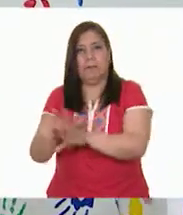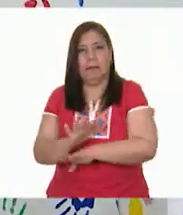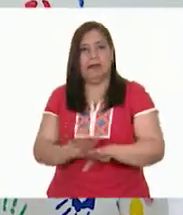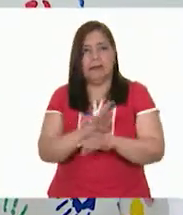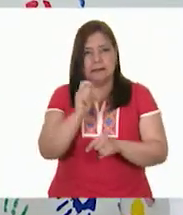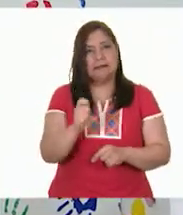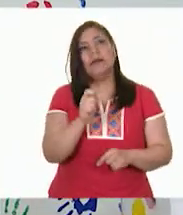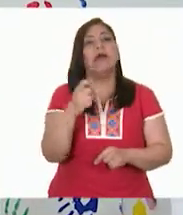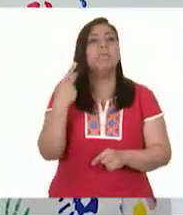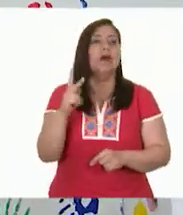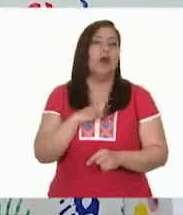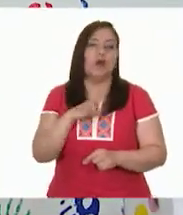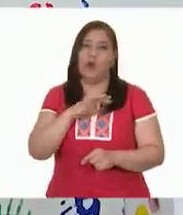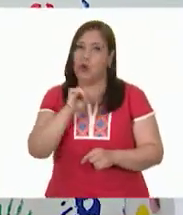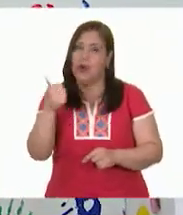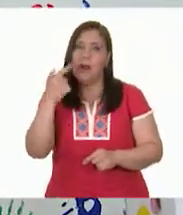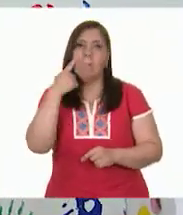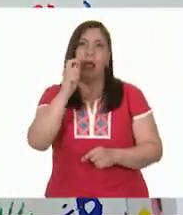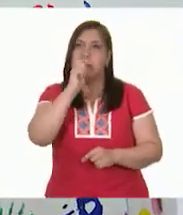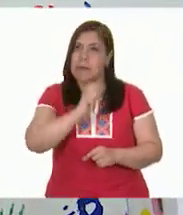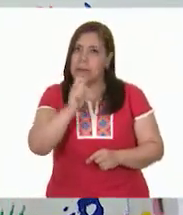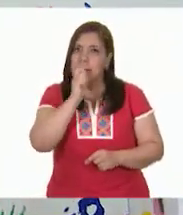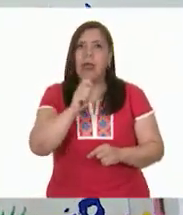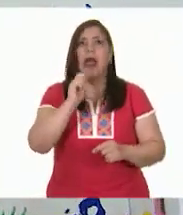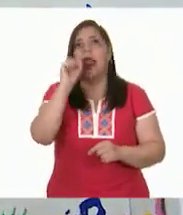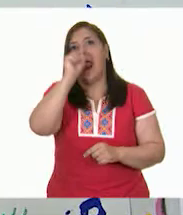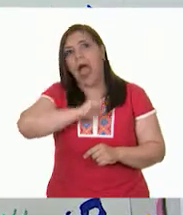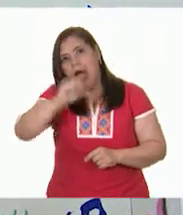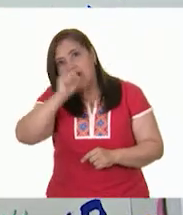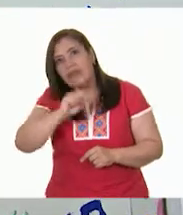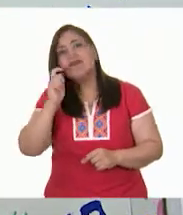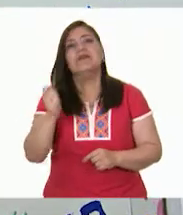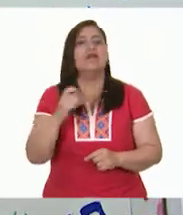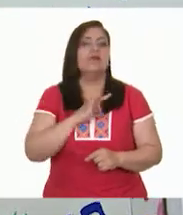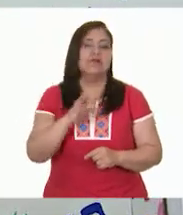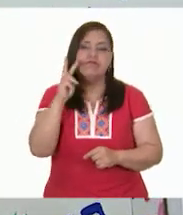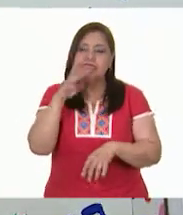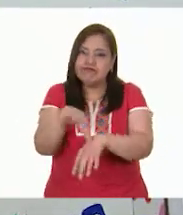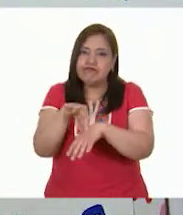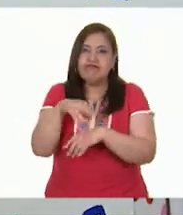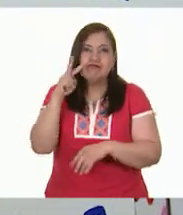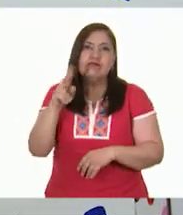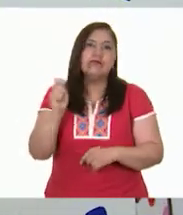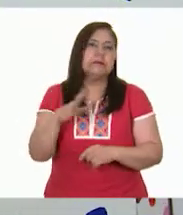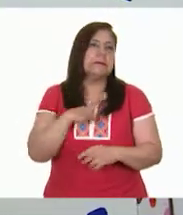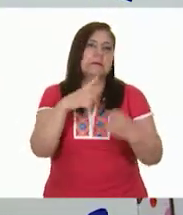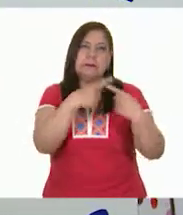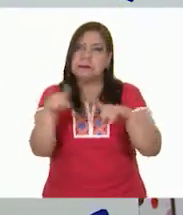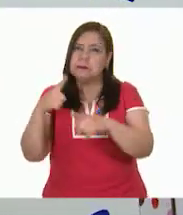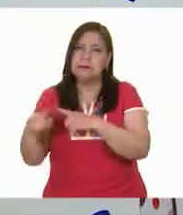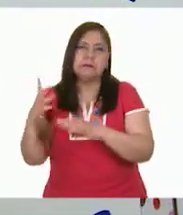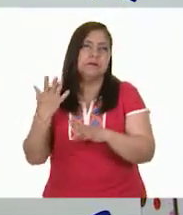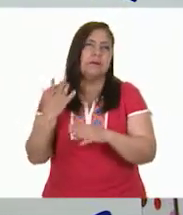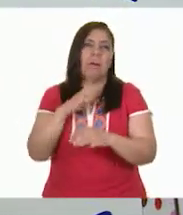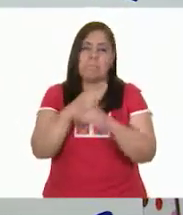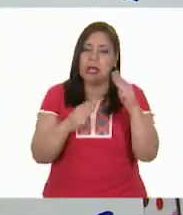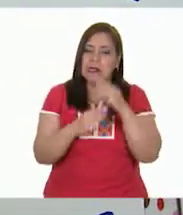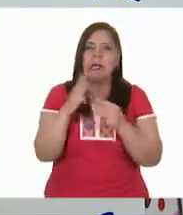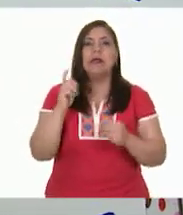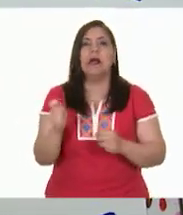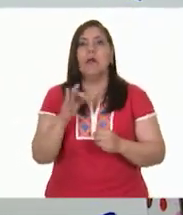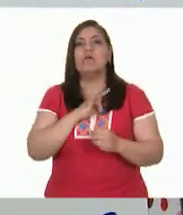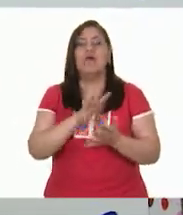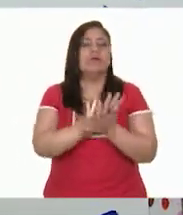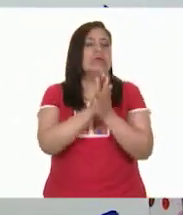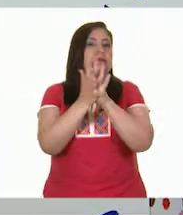ya vimos que en las velas se puede, uh-huh, en una paleta, en un helado. Entonces podemos encontrar muchas interacciones en los materiales que hacen